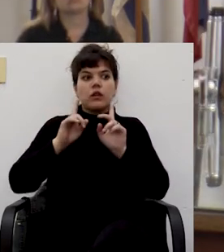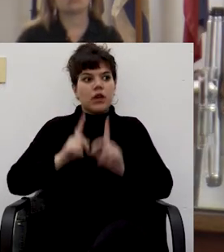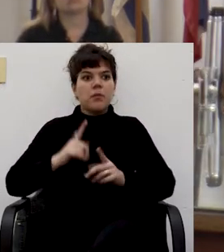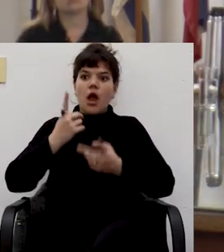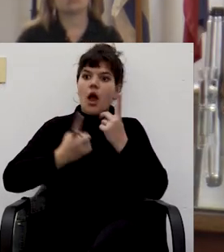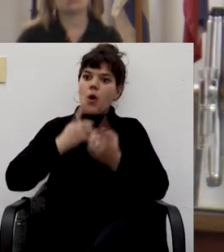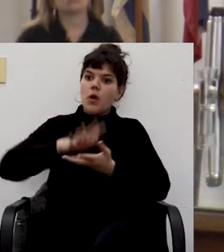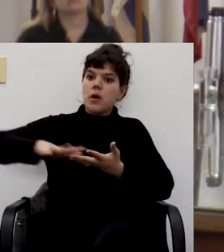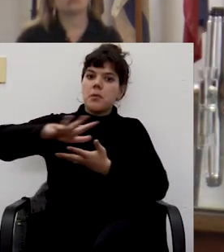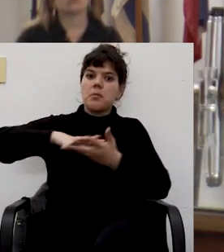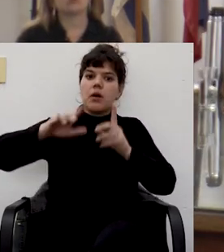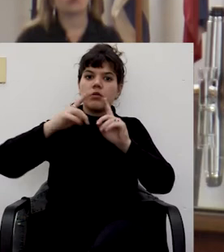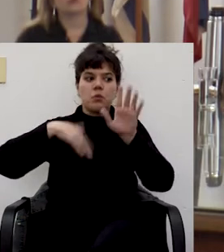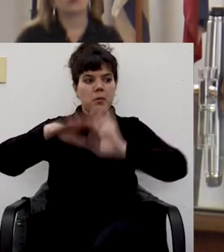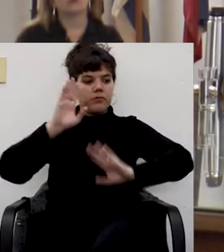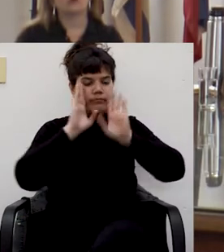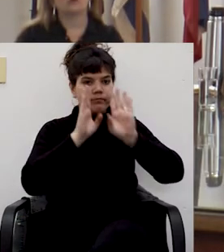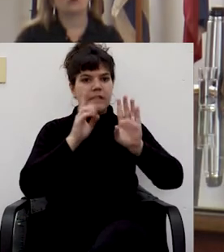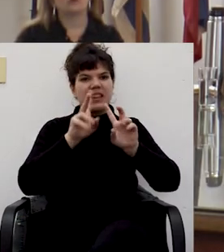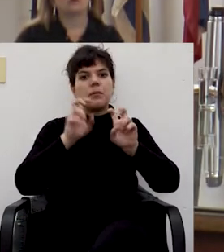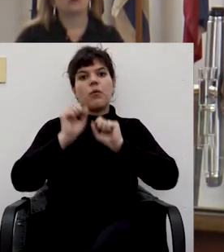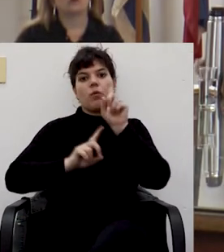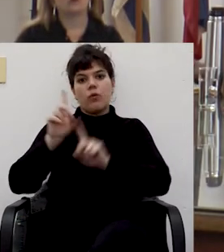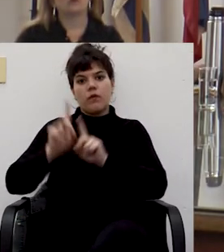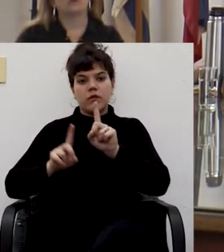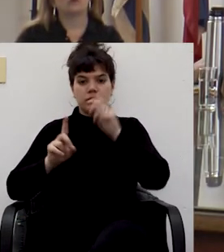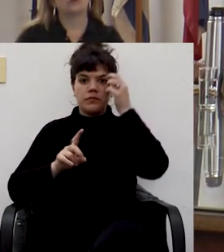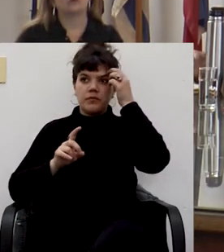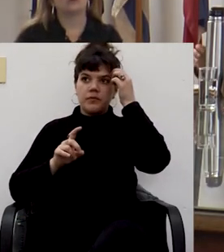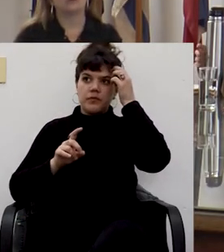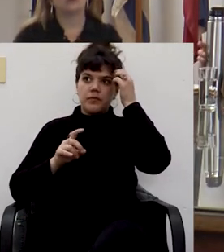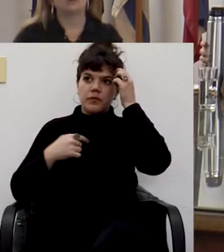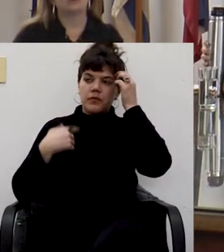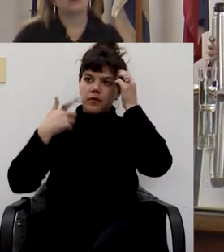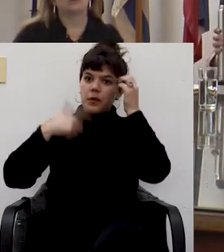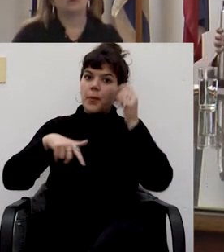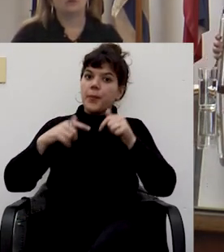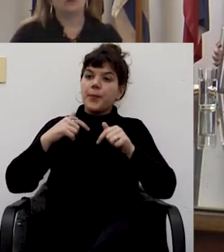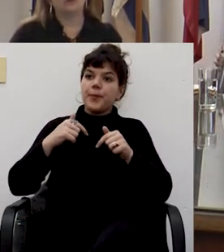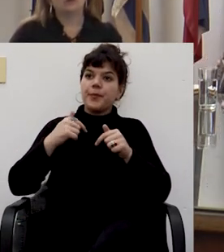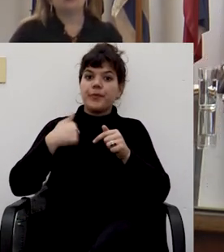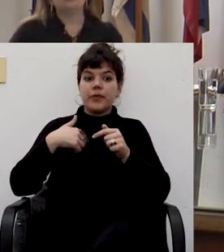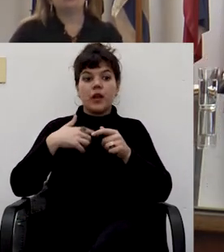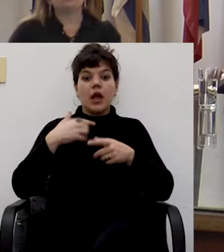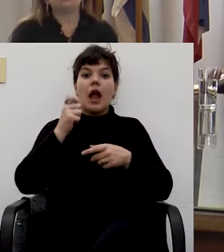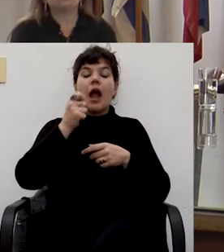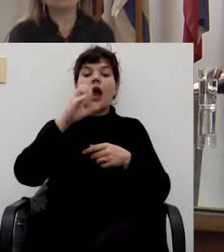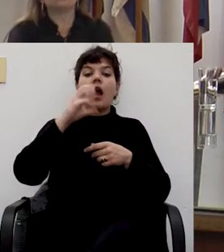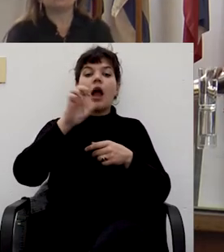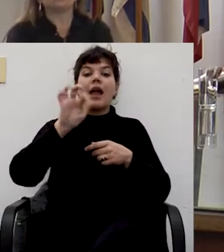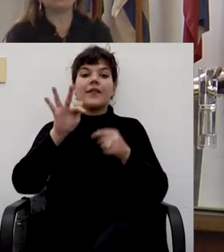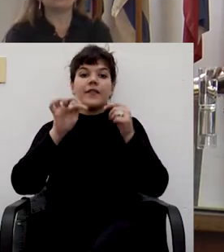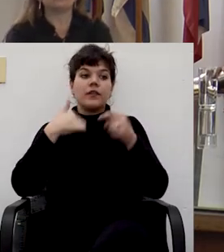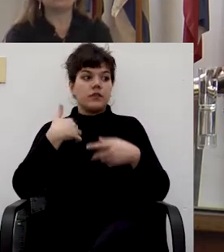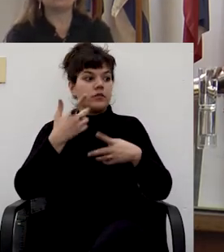espacios quizás más centrales en la universidad, ¿no? Que yo integro la CAEG, como soy asesora de la CAEG y coordino el